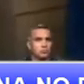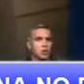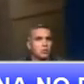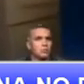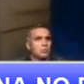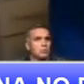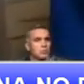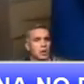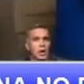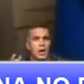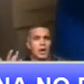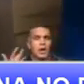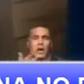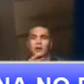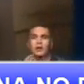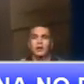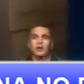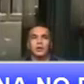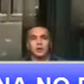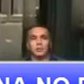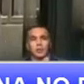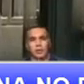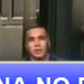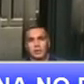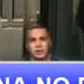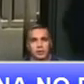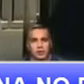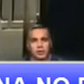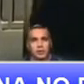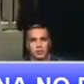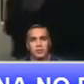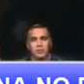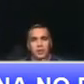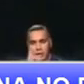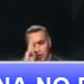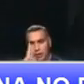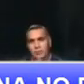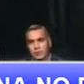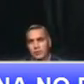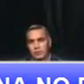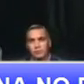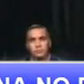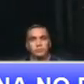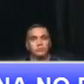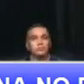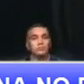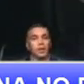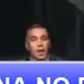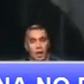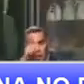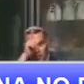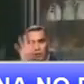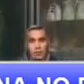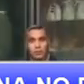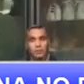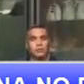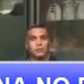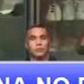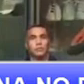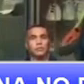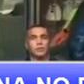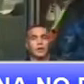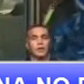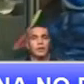que esperaba mayor respeto por parte de China y llevó la crisis al tablero mundial. Reino Unido y Alemania también han pedido a China la